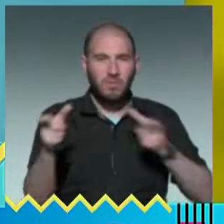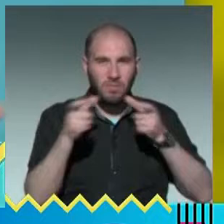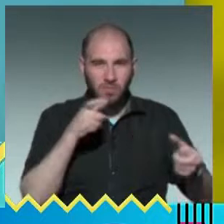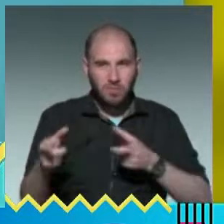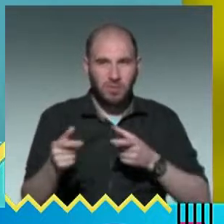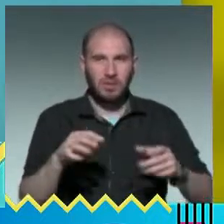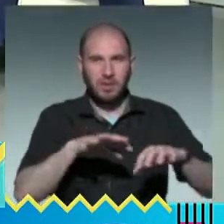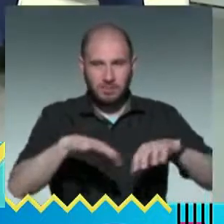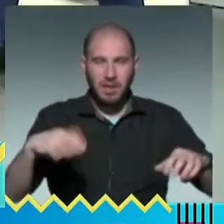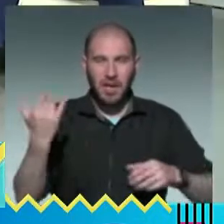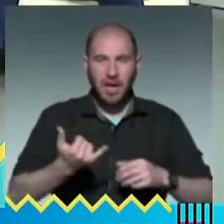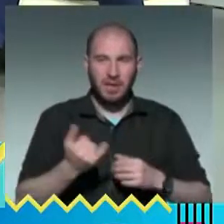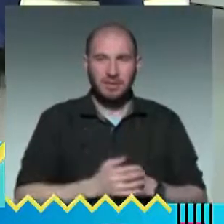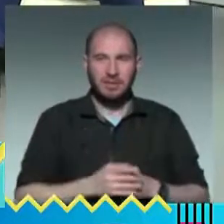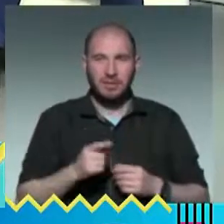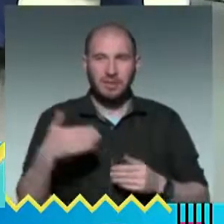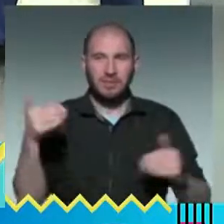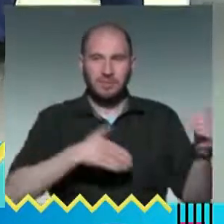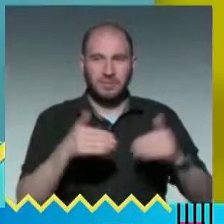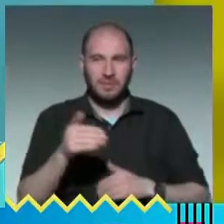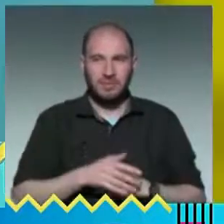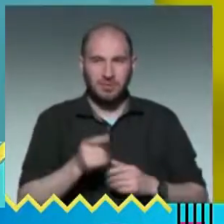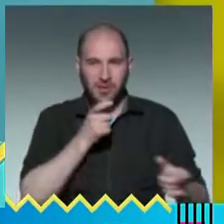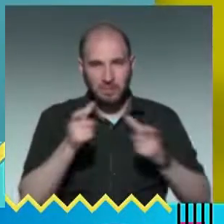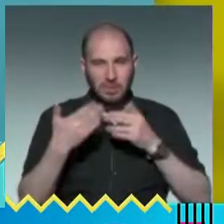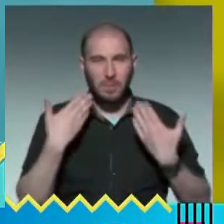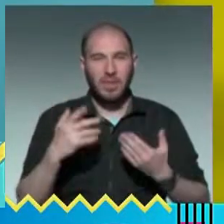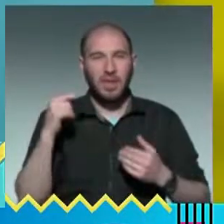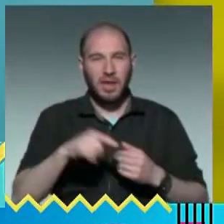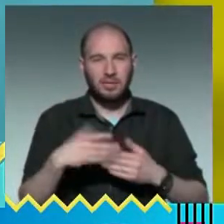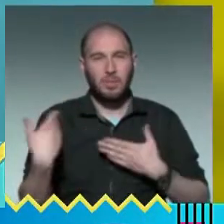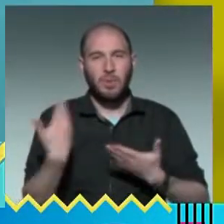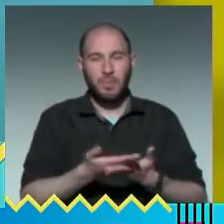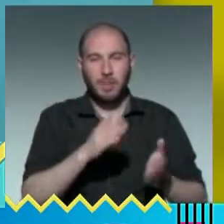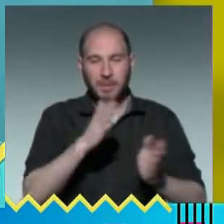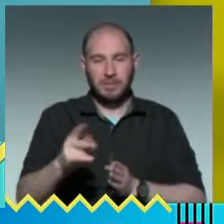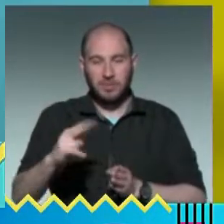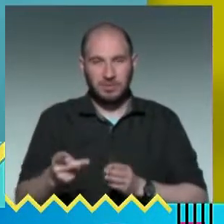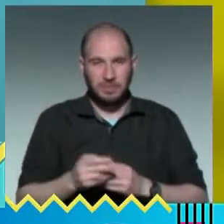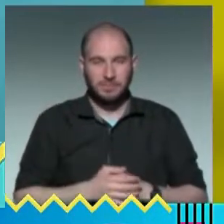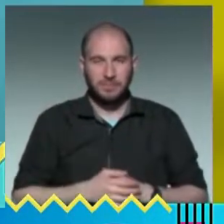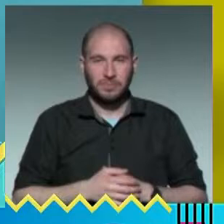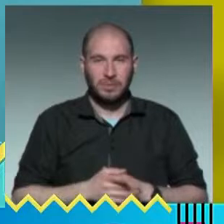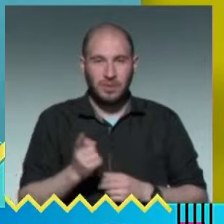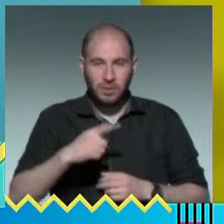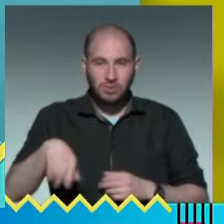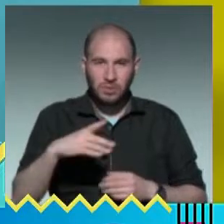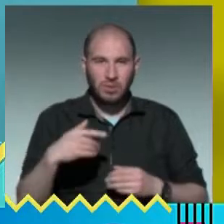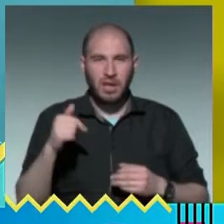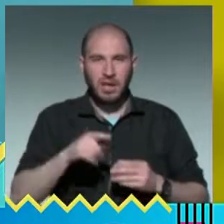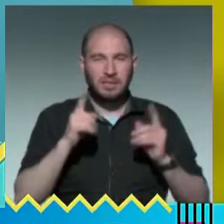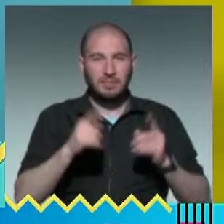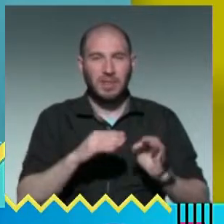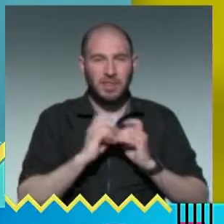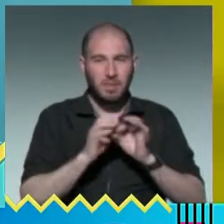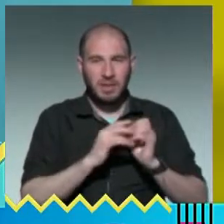están divididos acá, sino que están presentes, así que se pueden contestar. Eso lo vamos a proponer para el próximo bloque, ¿sí? Que empiecen a generarse también